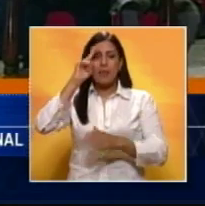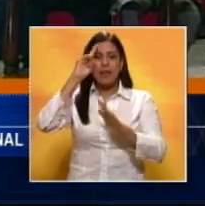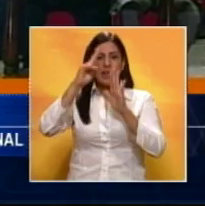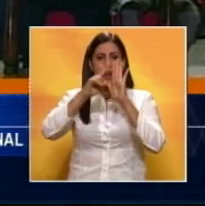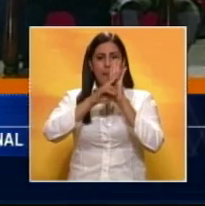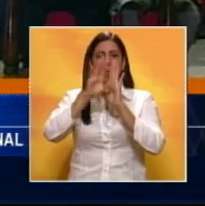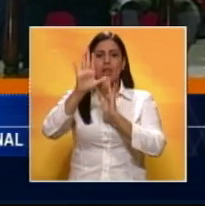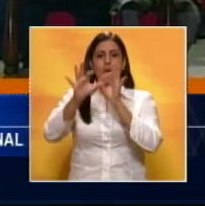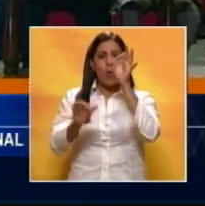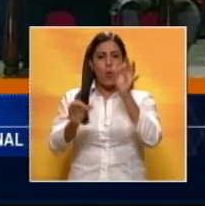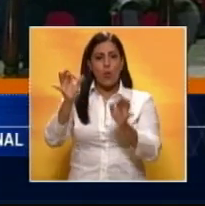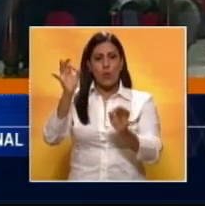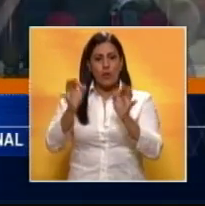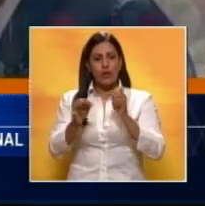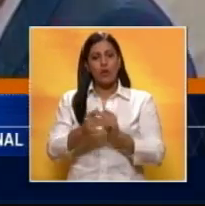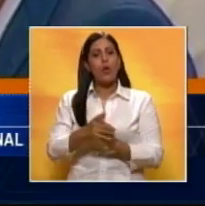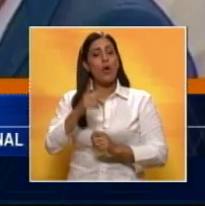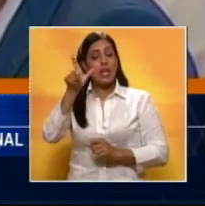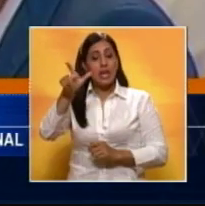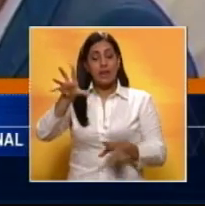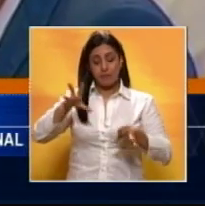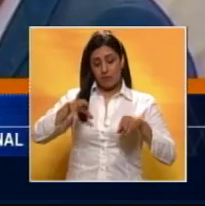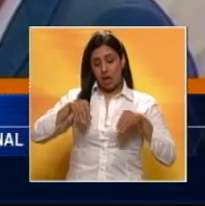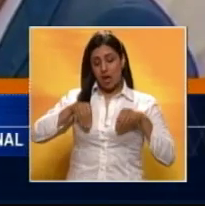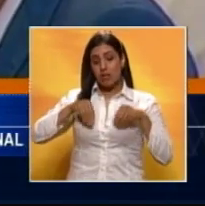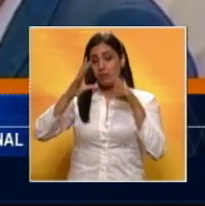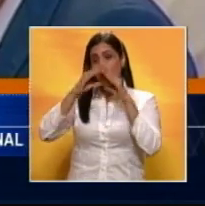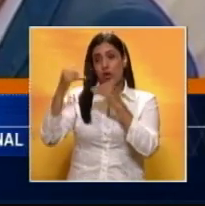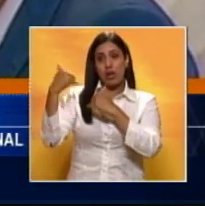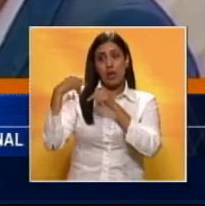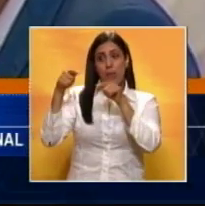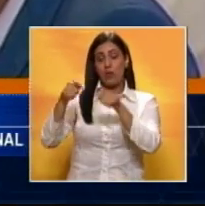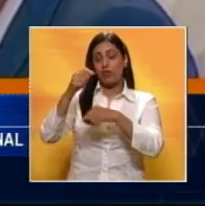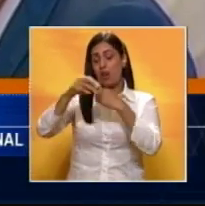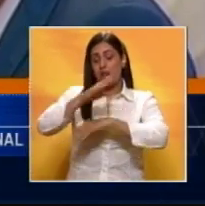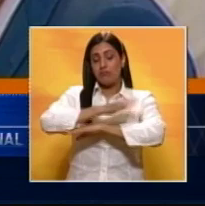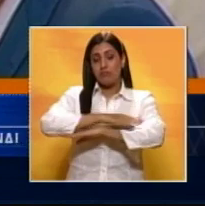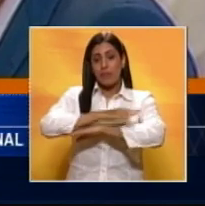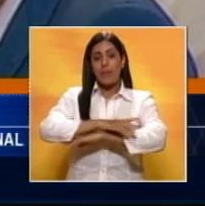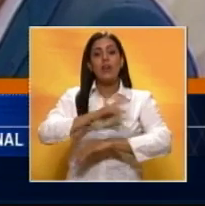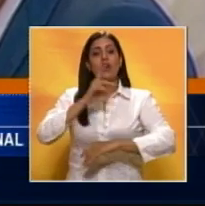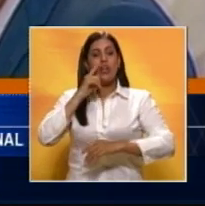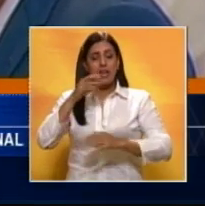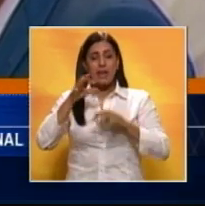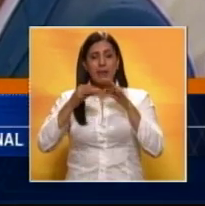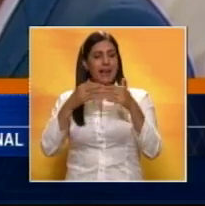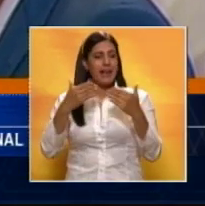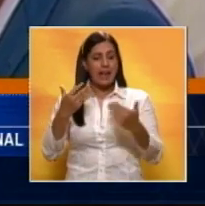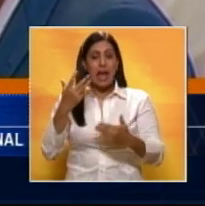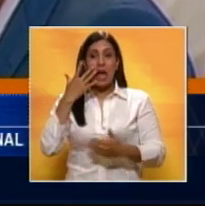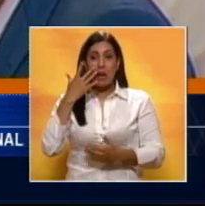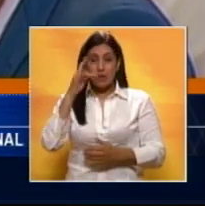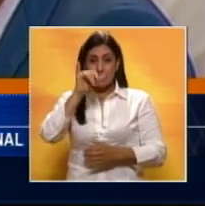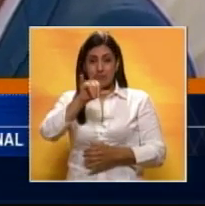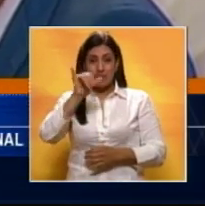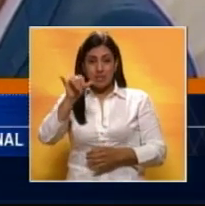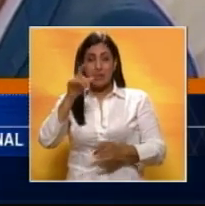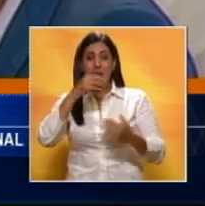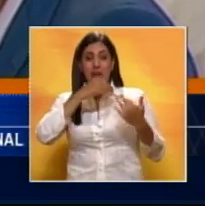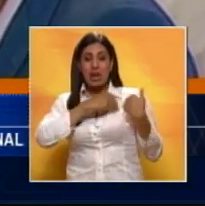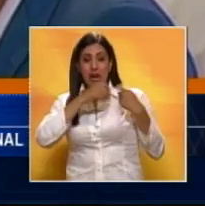al ordenamiento jurídico y ella asume toda la responsabilidad de sus acciones. Y sostuvo que si las mismas